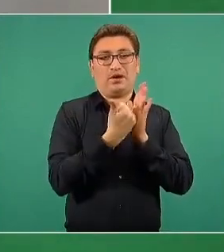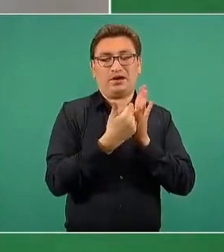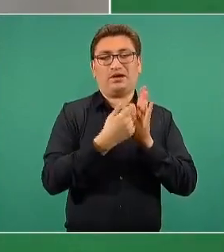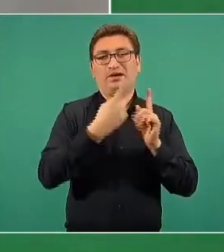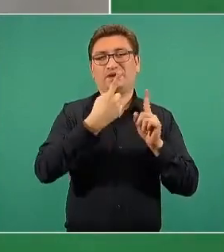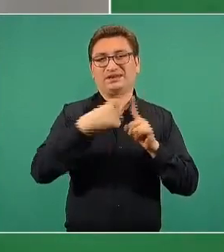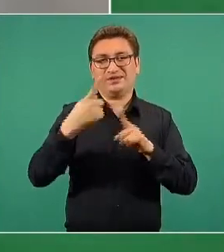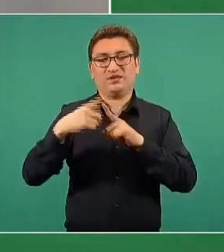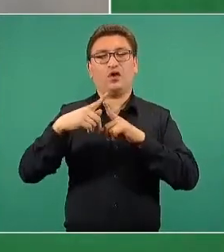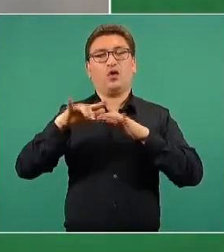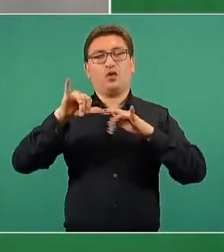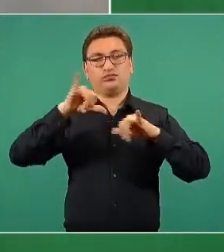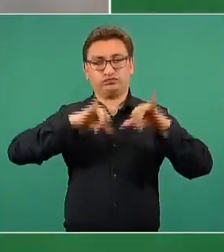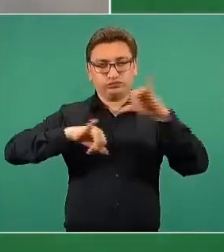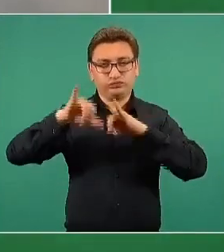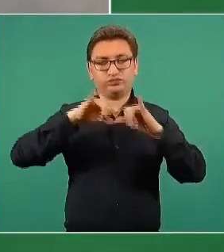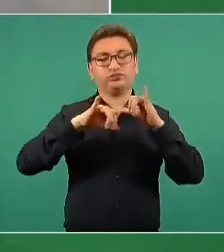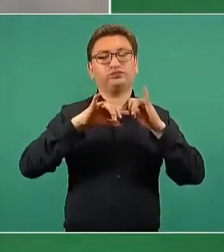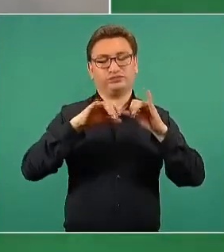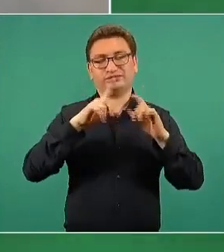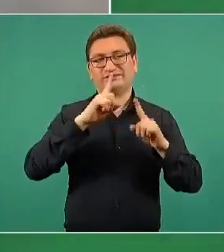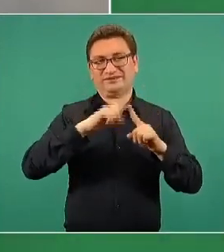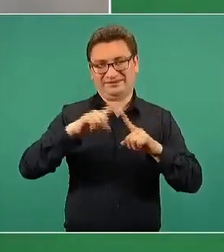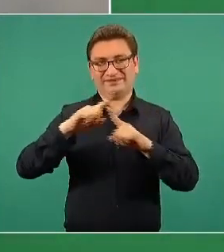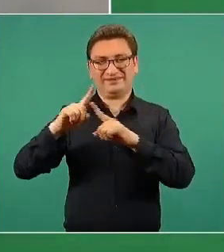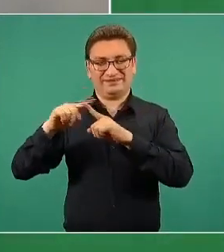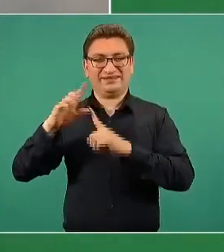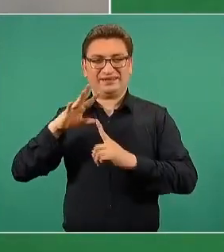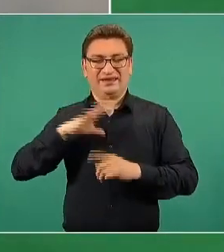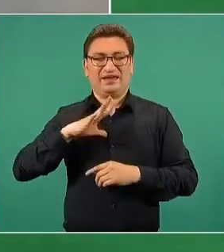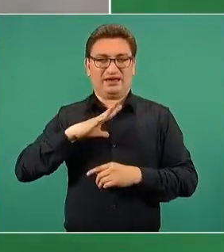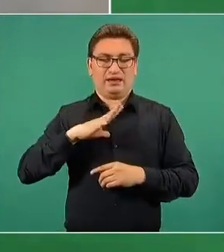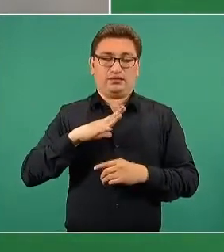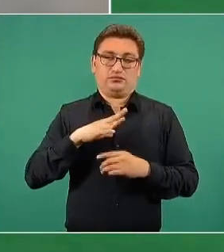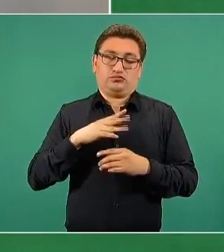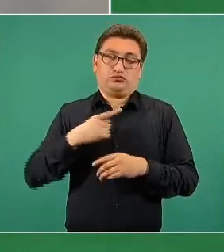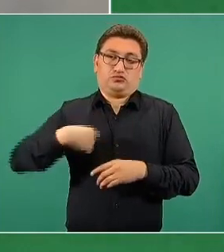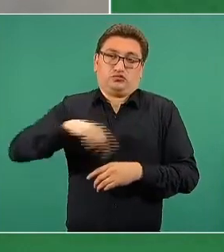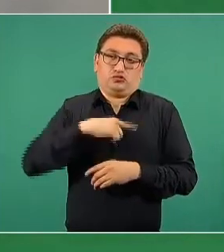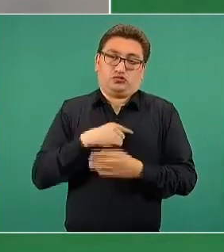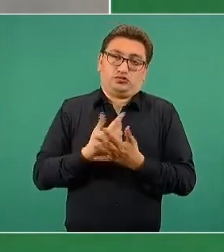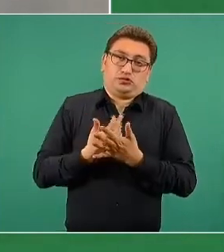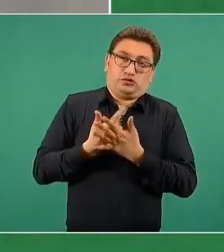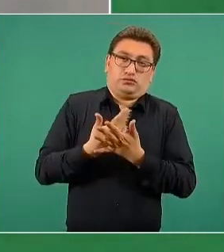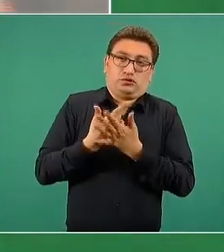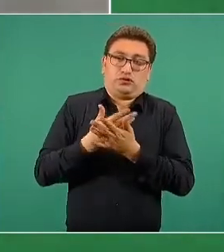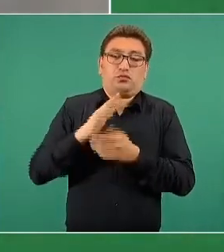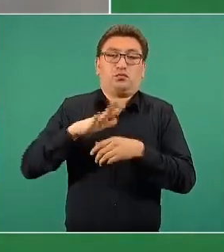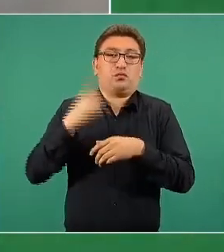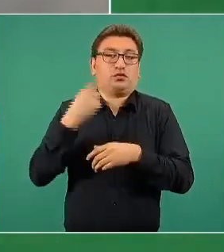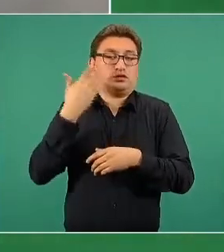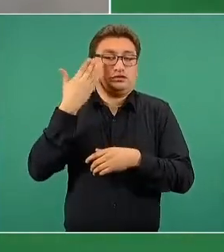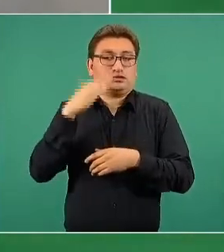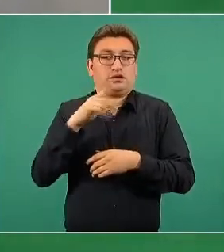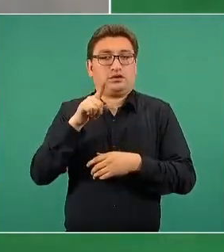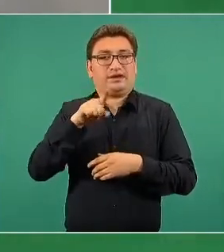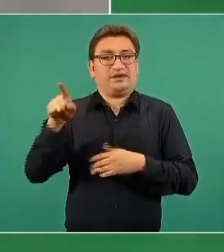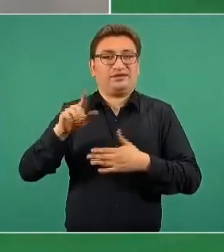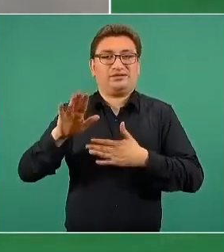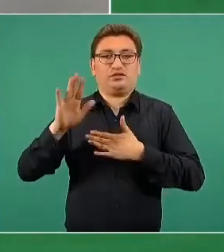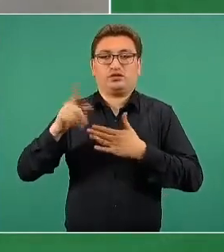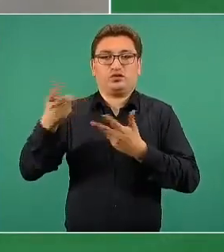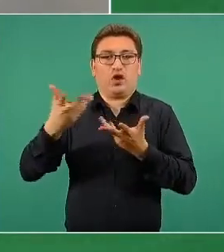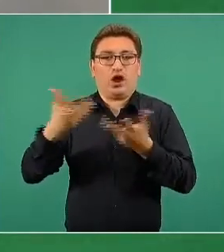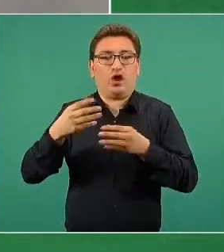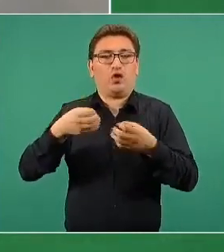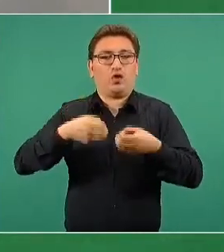o laboratorios con las que contamos en nuestro país, dependemos de los compromisos que tienen